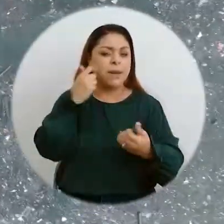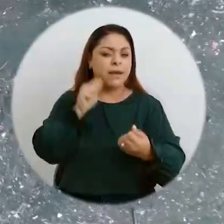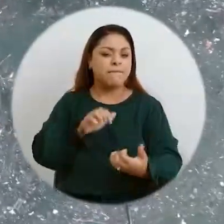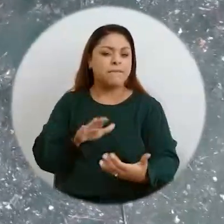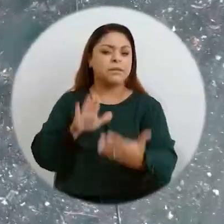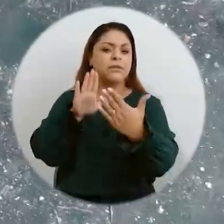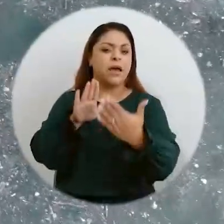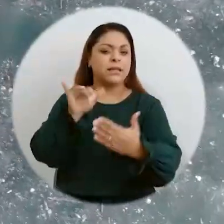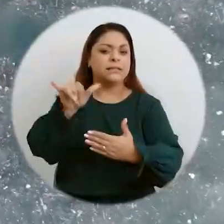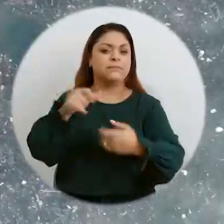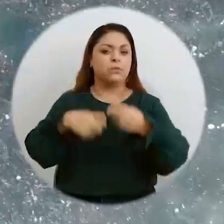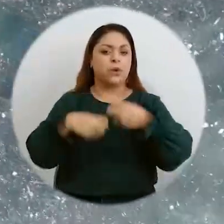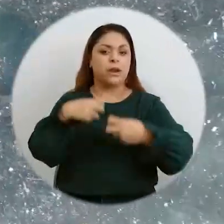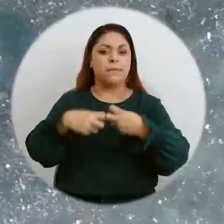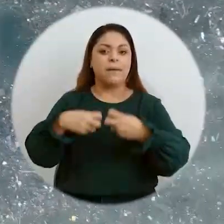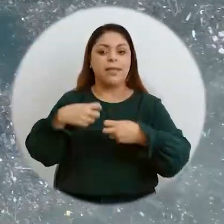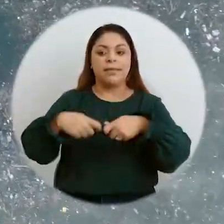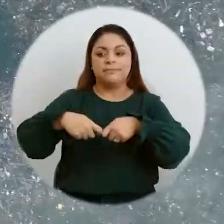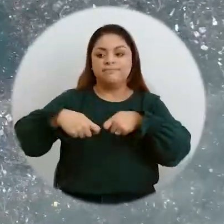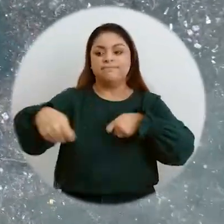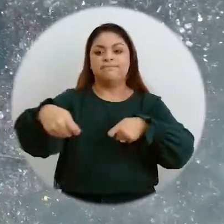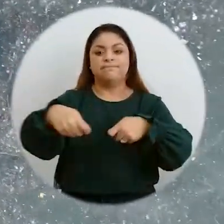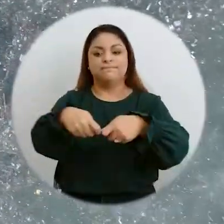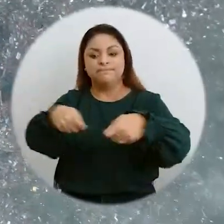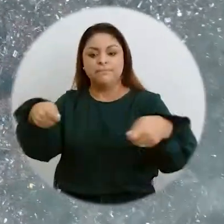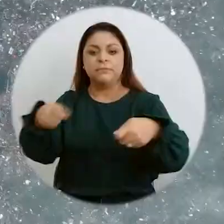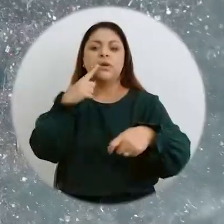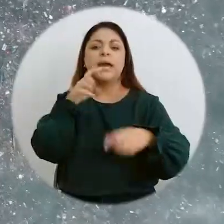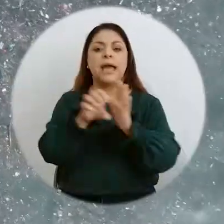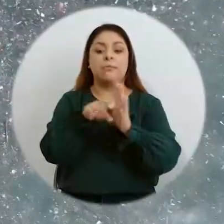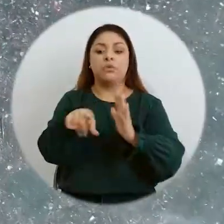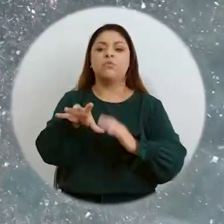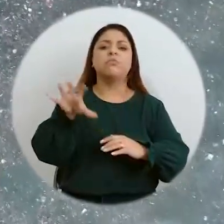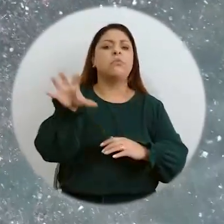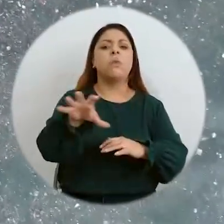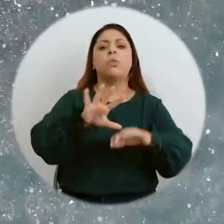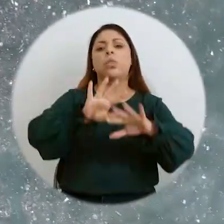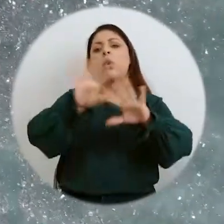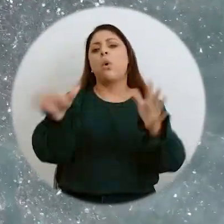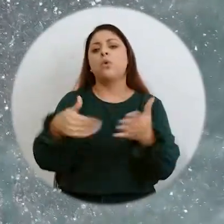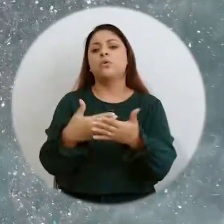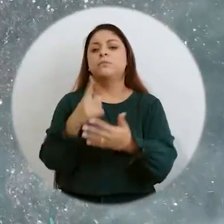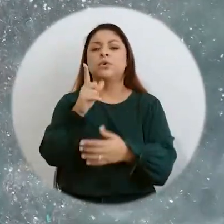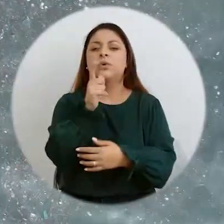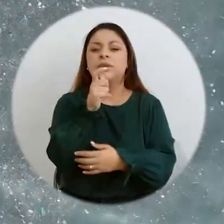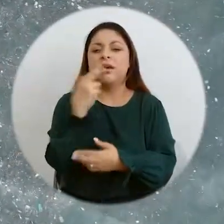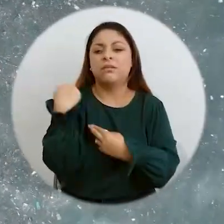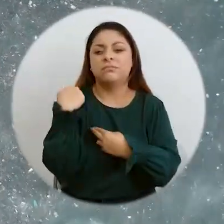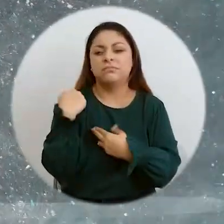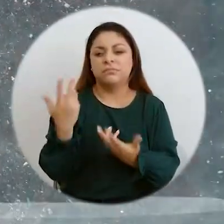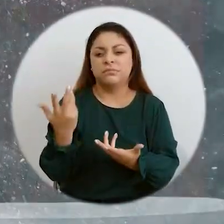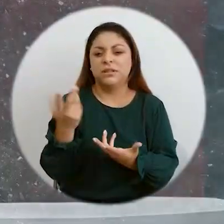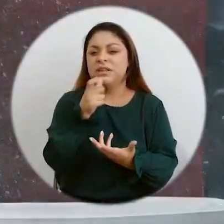de delimitación espacial, porque si es de todos, ¿quién se encarga, verdad? ¿Quién le hace frente al problema?